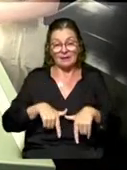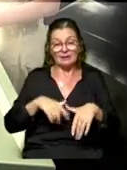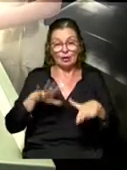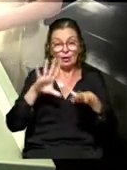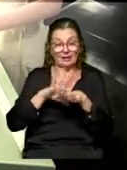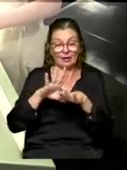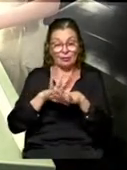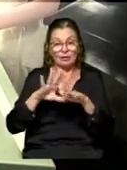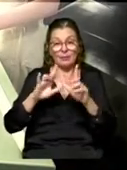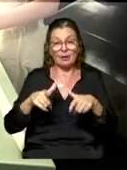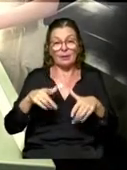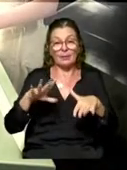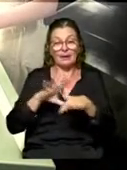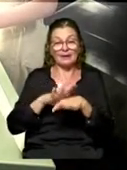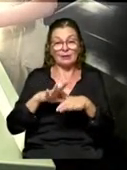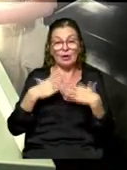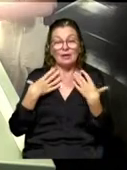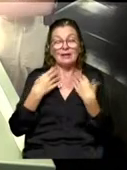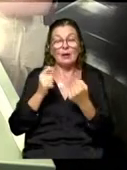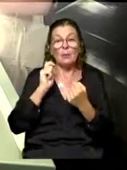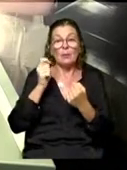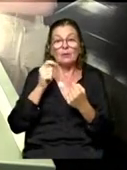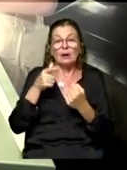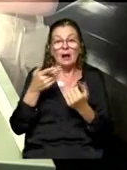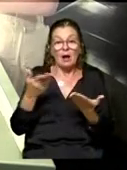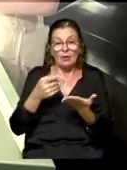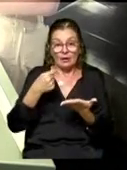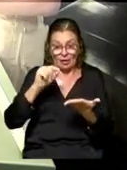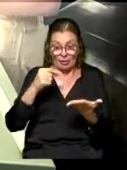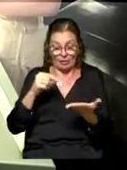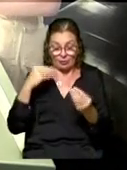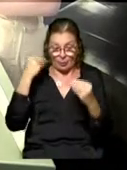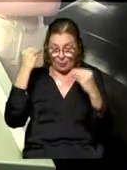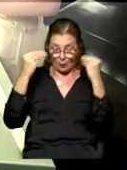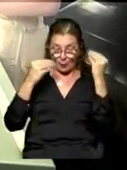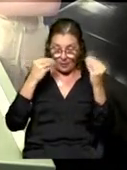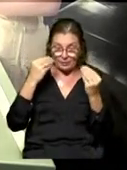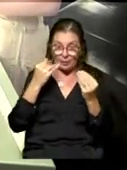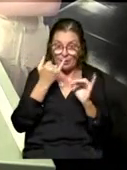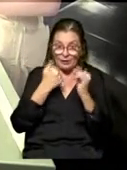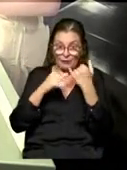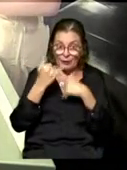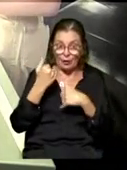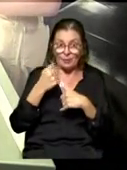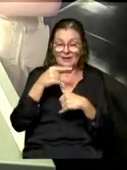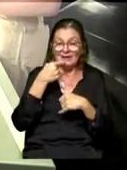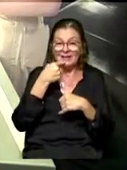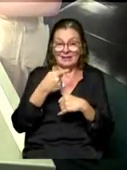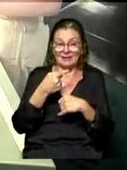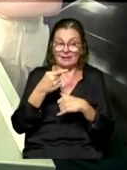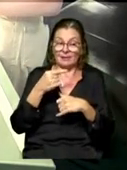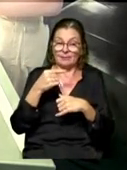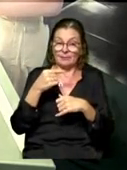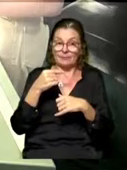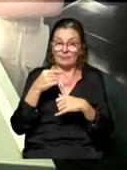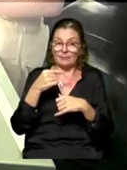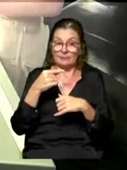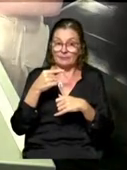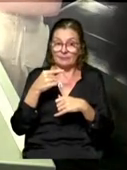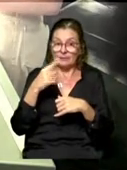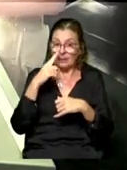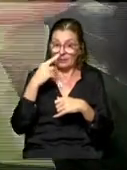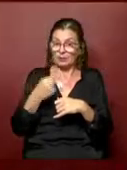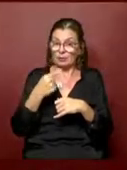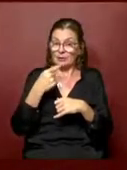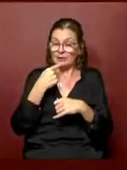y el Ministerio de Salud Pública. Ahora, los datos son preocupantes, como tiene el informe de Mariana, que son preocupantes. Me apresuro a decirte que todavía